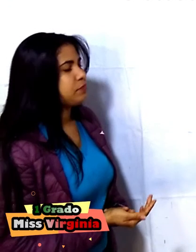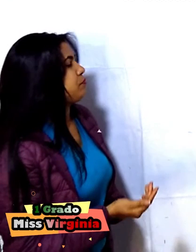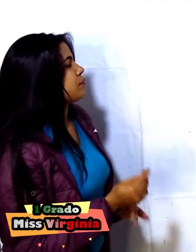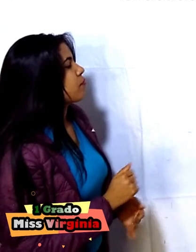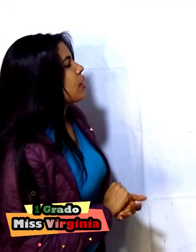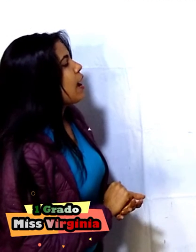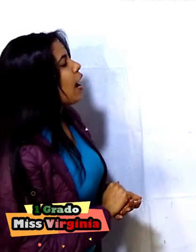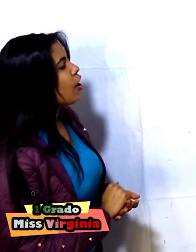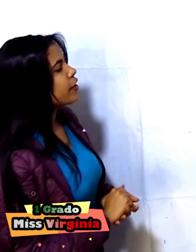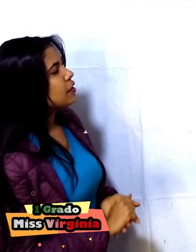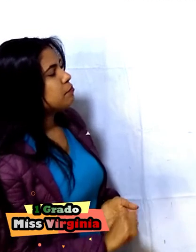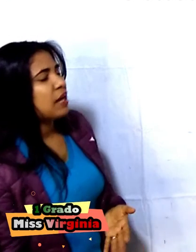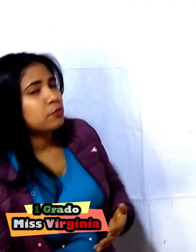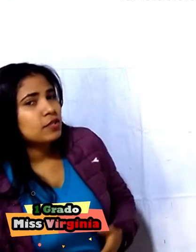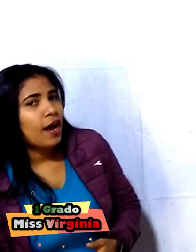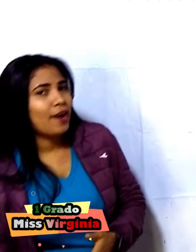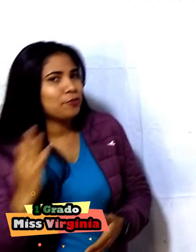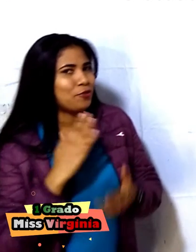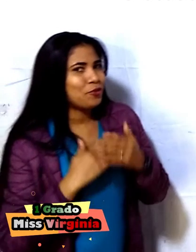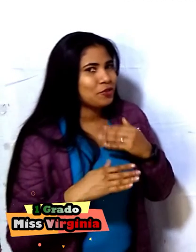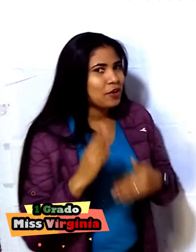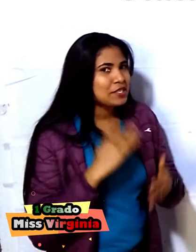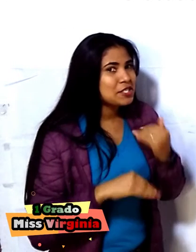Ya. Ahora vamos a